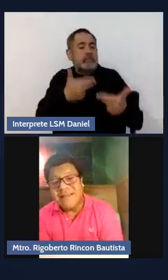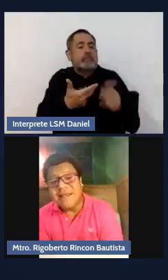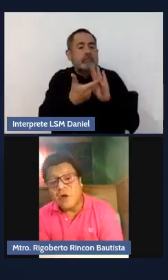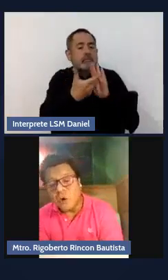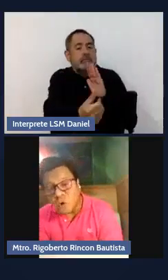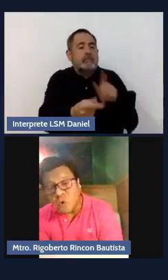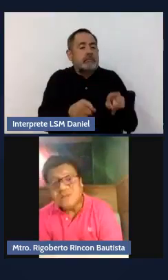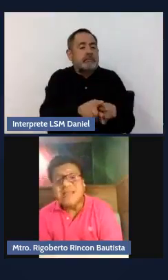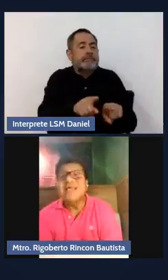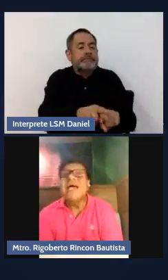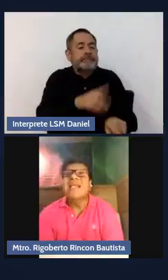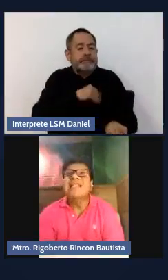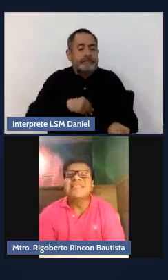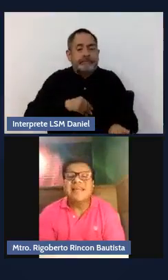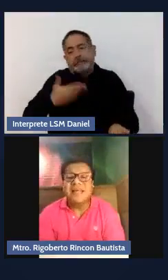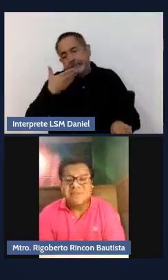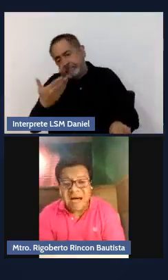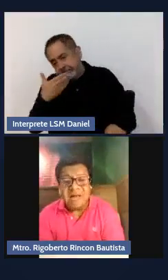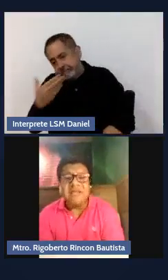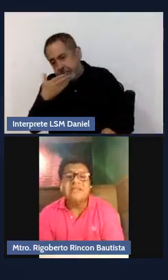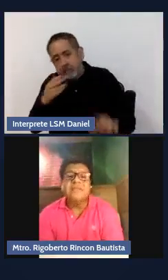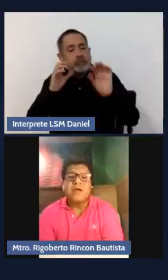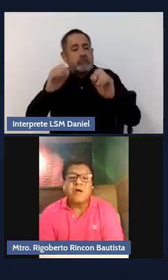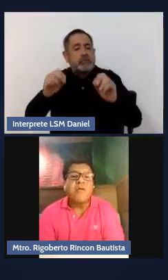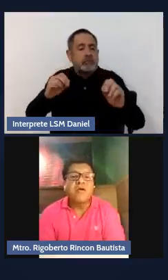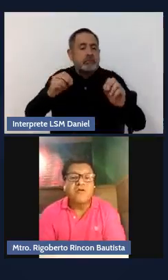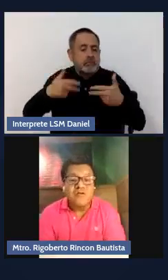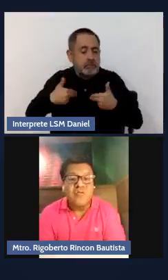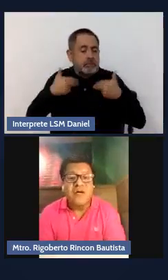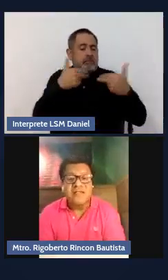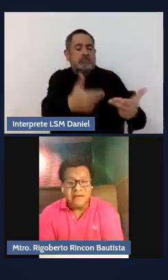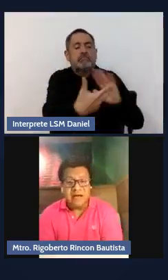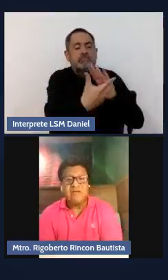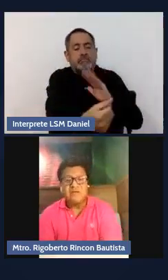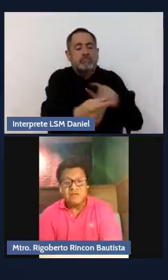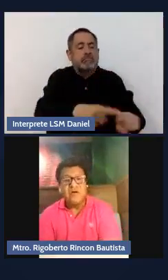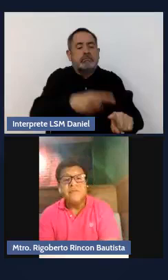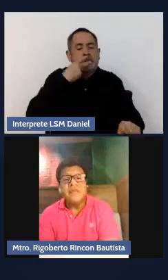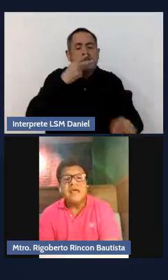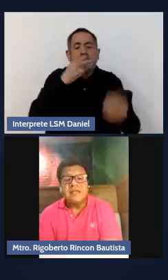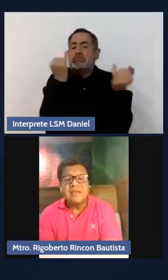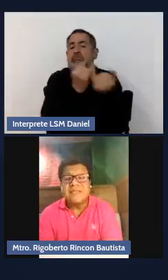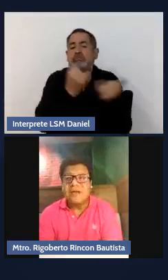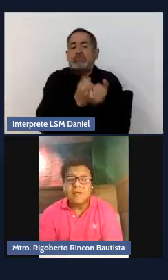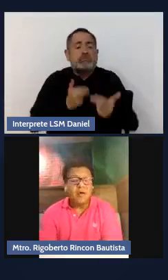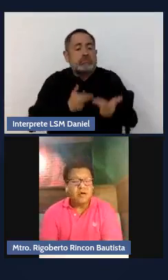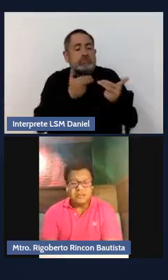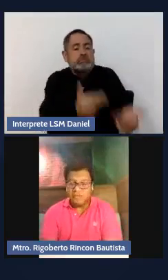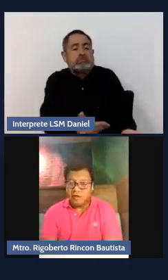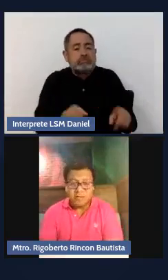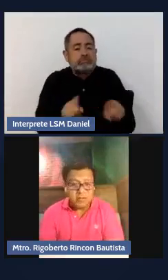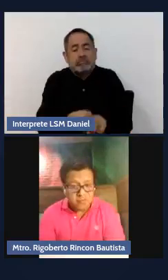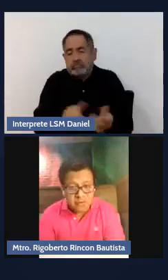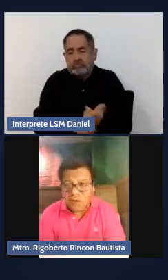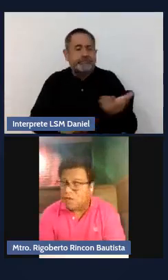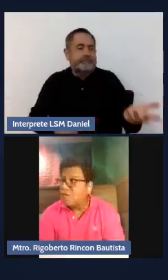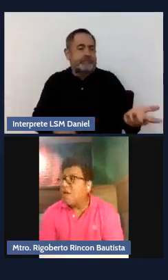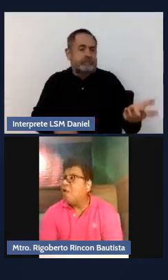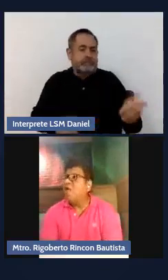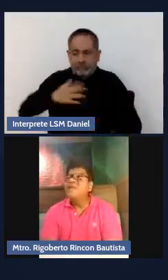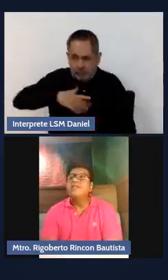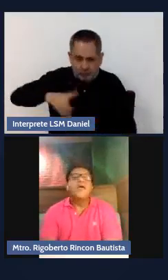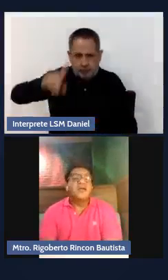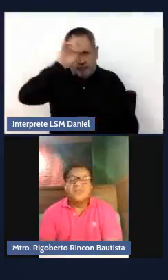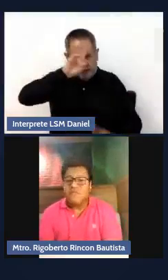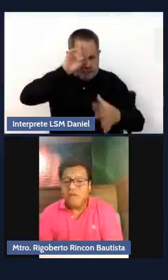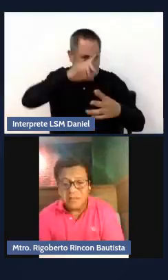conductas desadaptables, como el consumo del tabaco, ¿no? Tal vez a lo mejor nos enfocamos mucho en los valores, nos